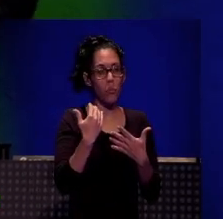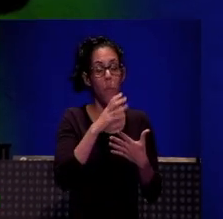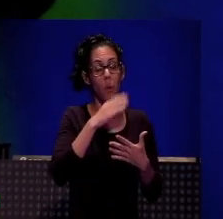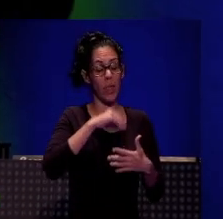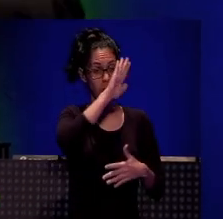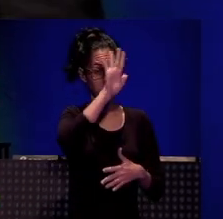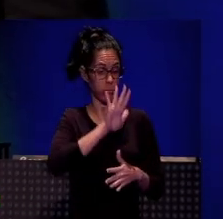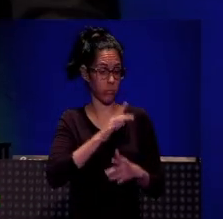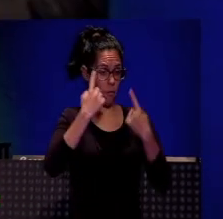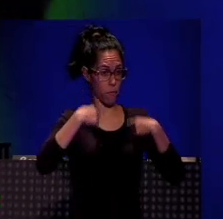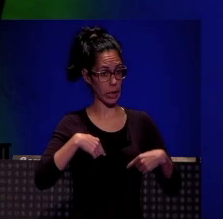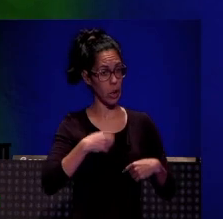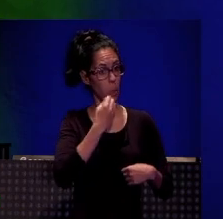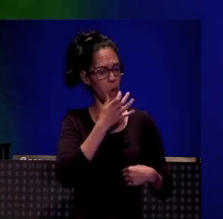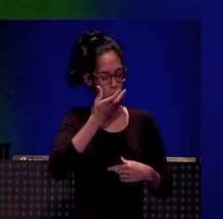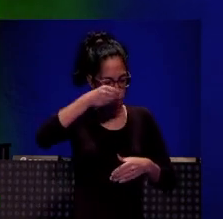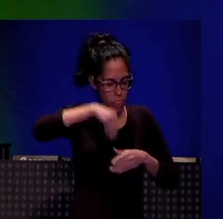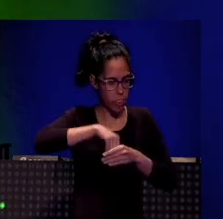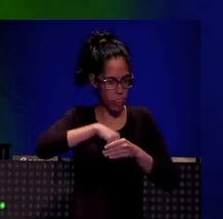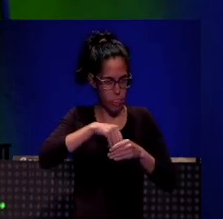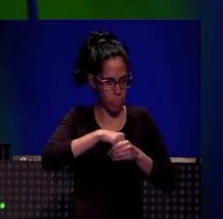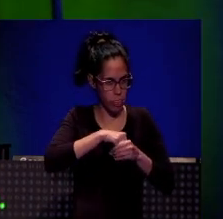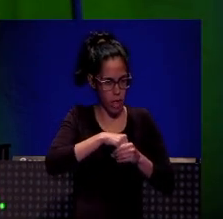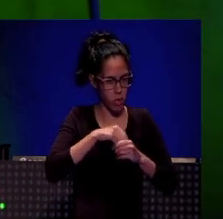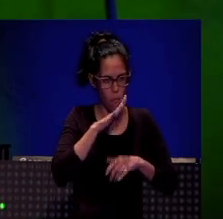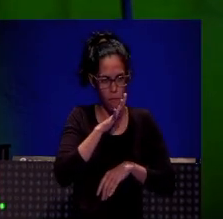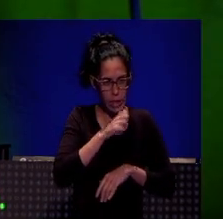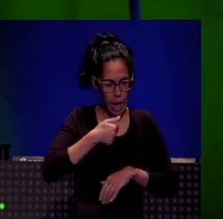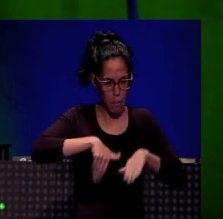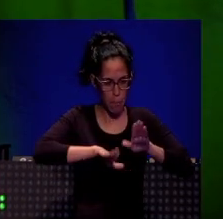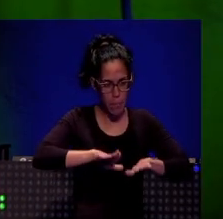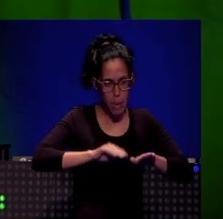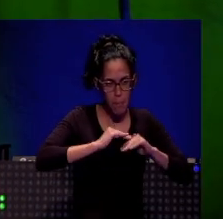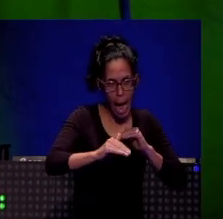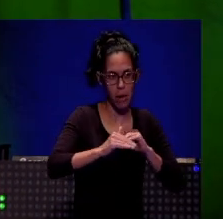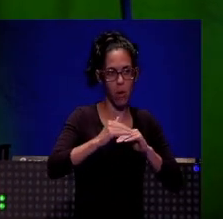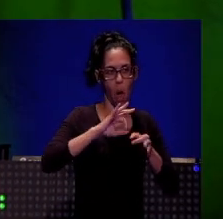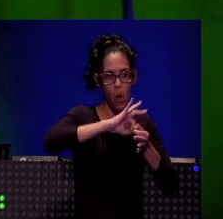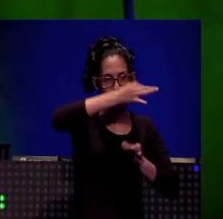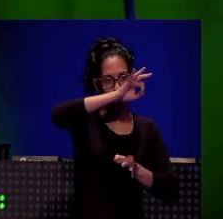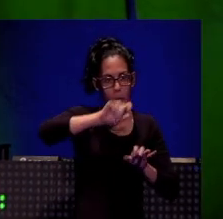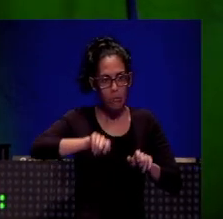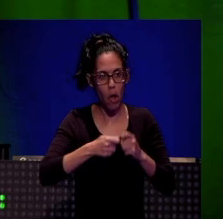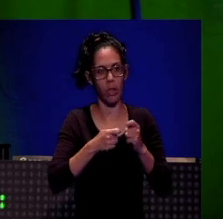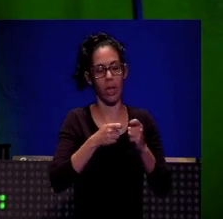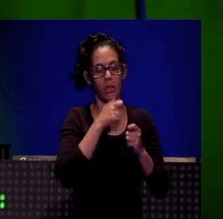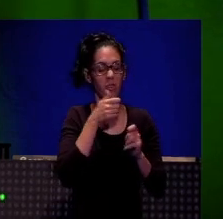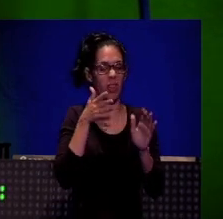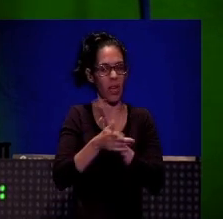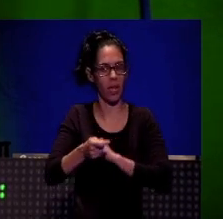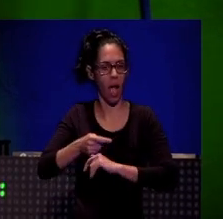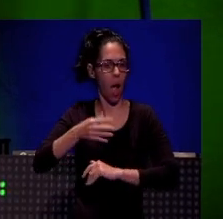la columna torcida tengo los pies planos y eso también te habla de la de la gran humanidad de la gente y con un